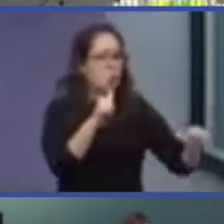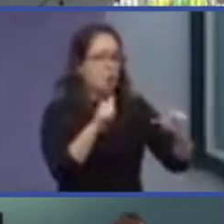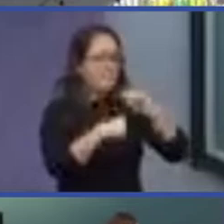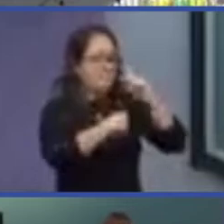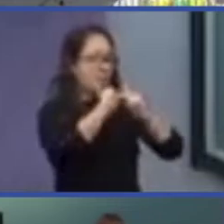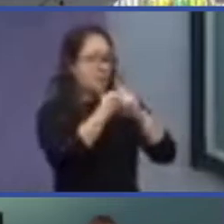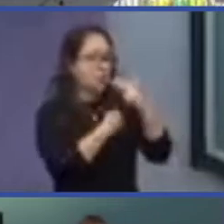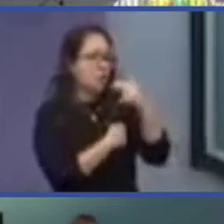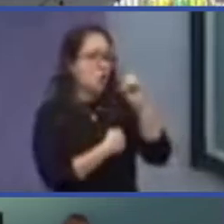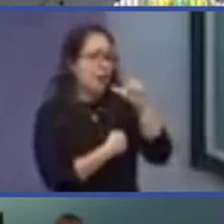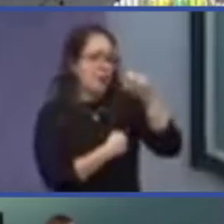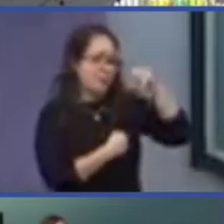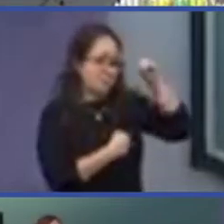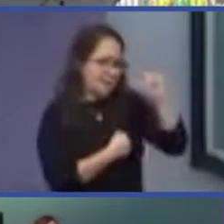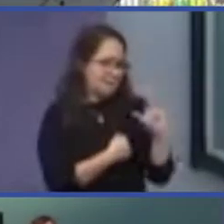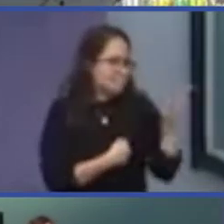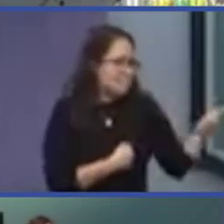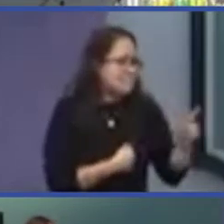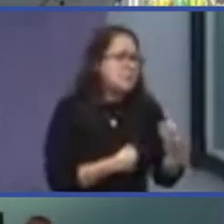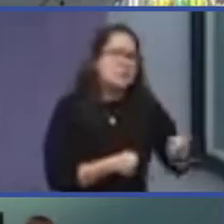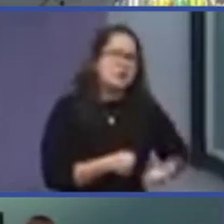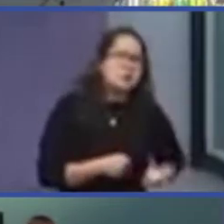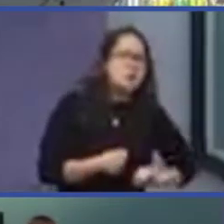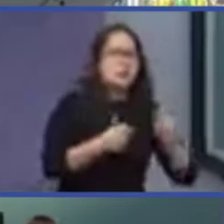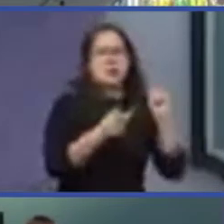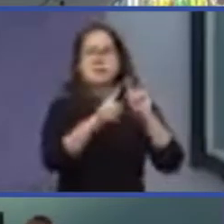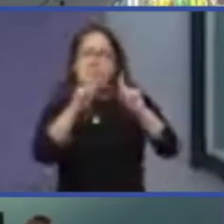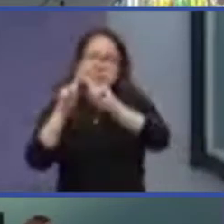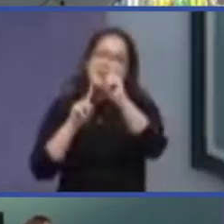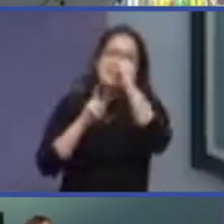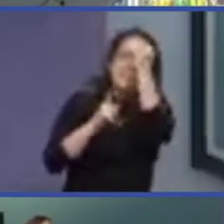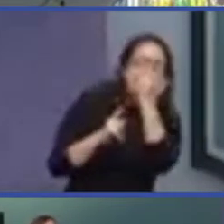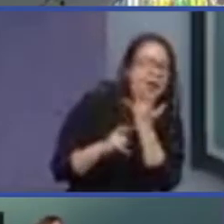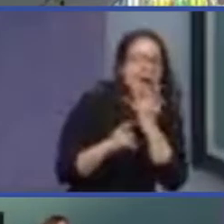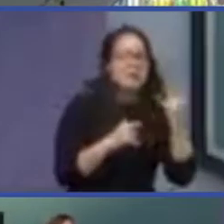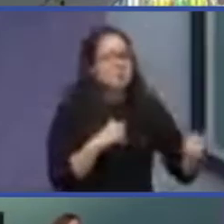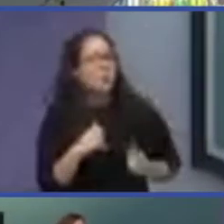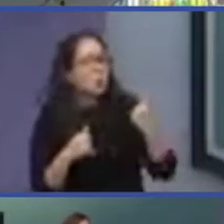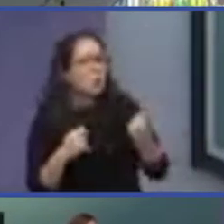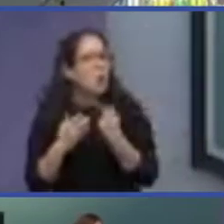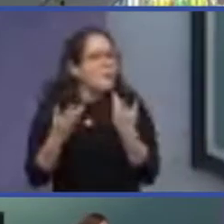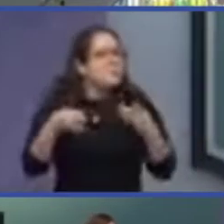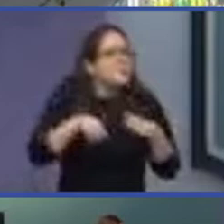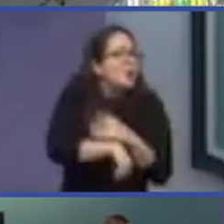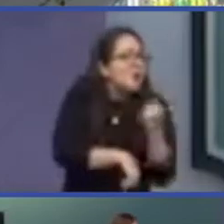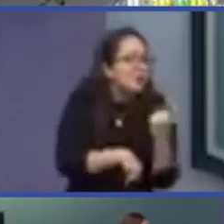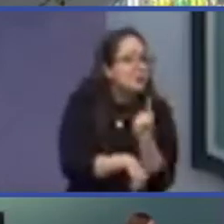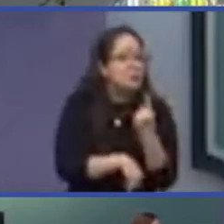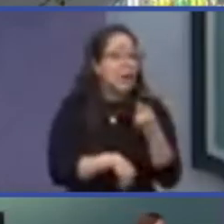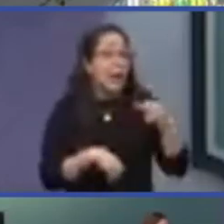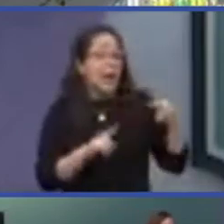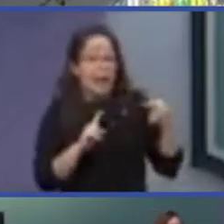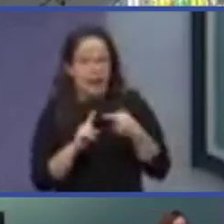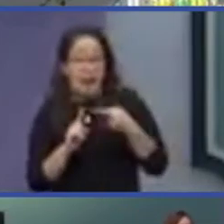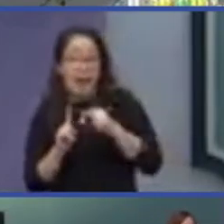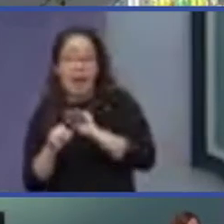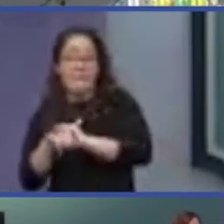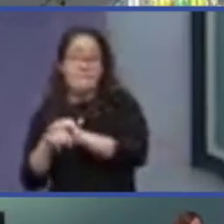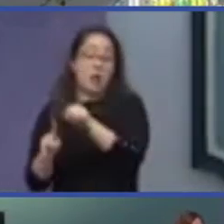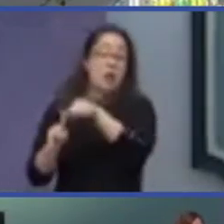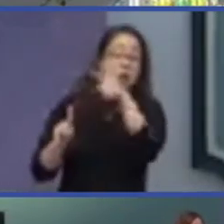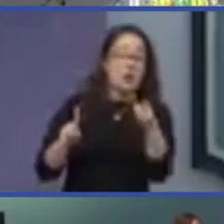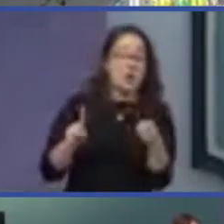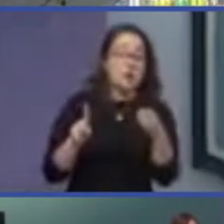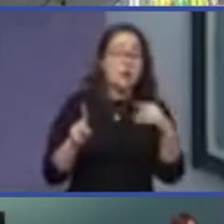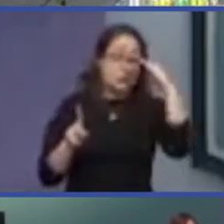que estaba interesado en hacer grabados y varias imágenes del infinito. Resulta que él era amigo de un señor que se llamaba,